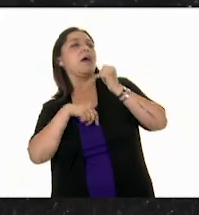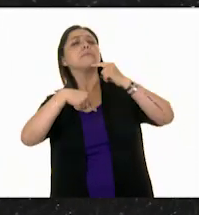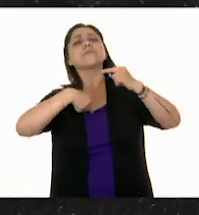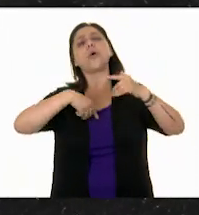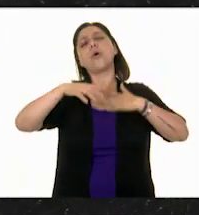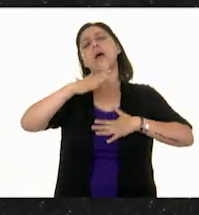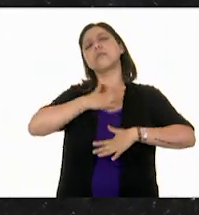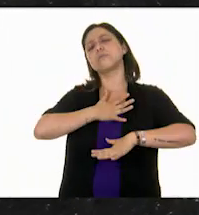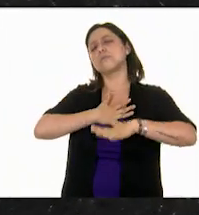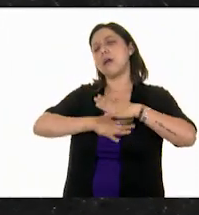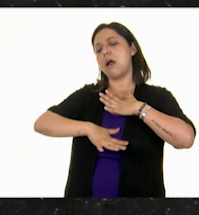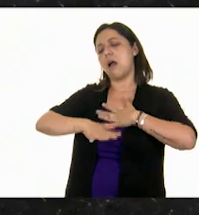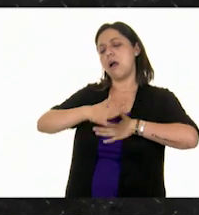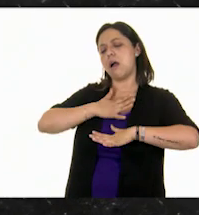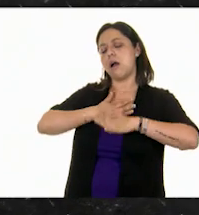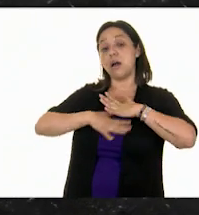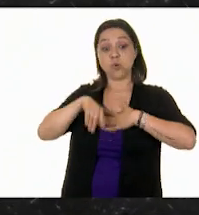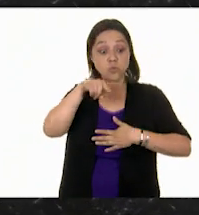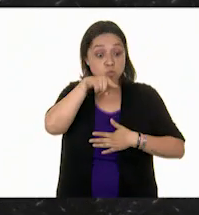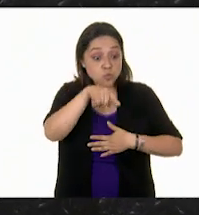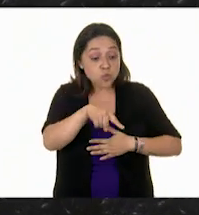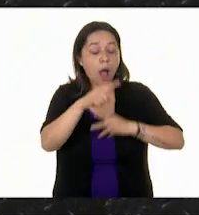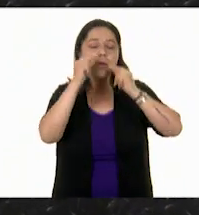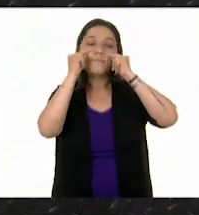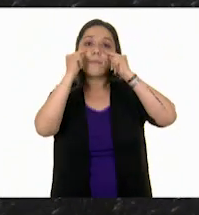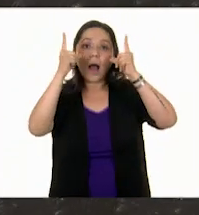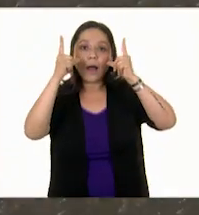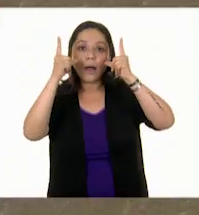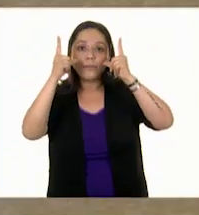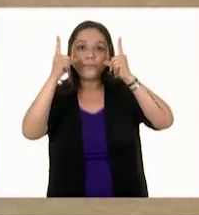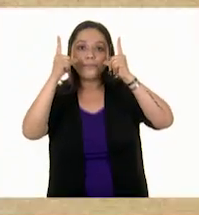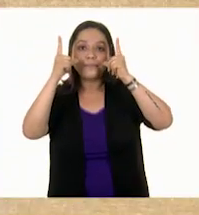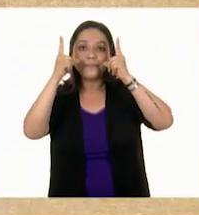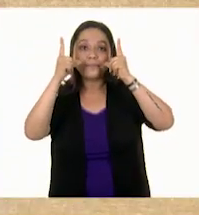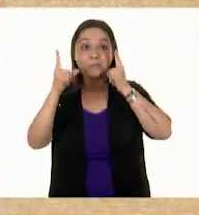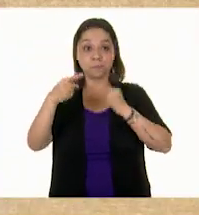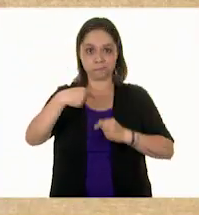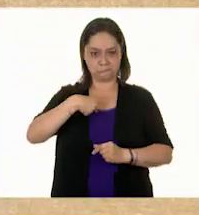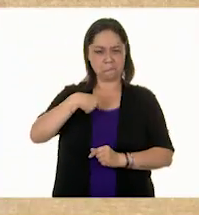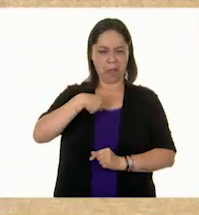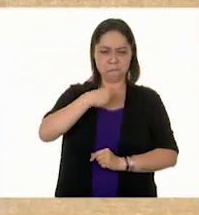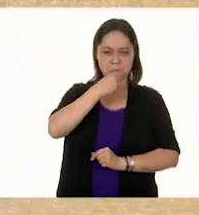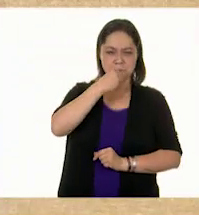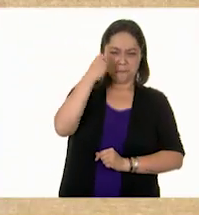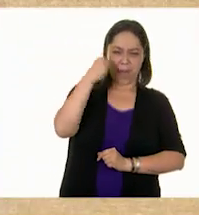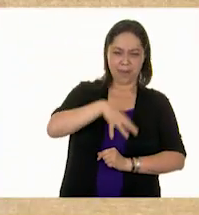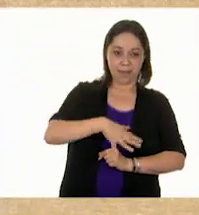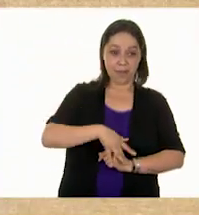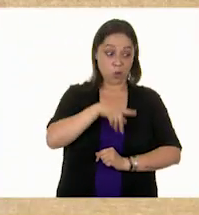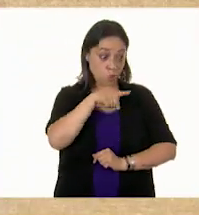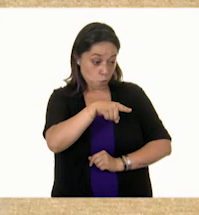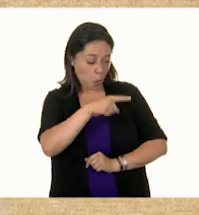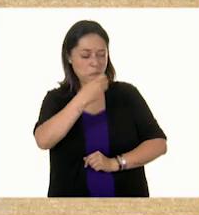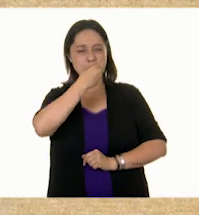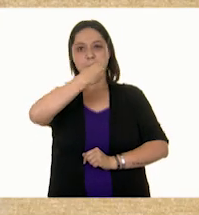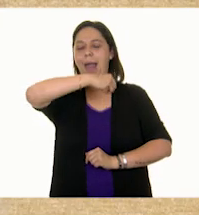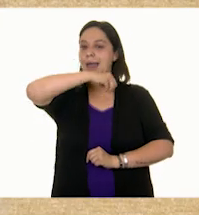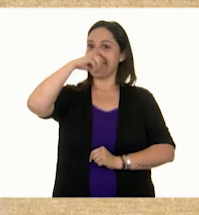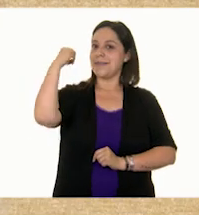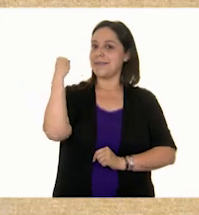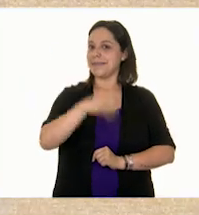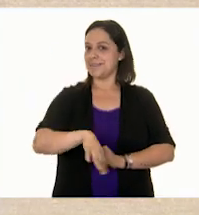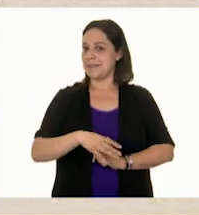cansado, tú despierto, yo padre, tú